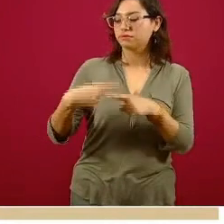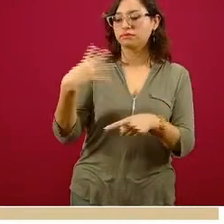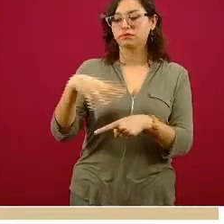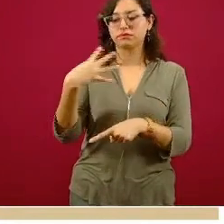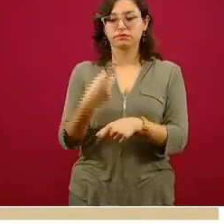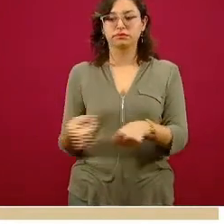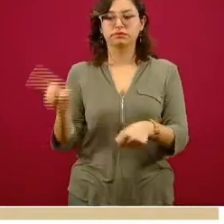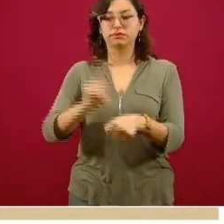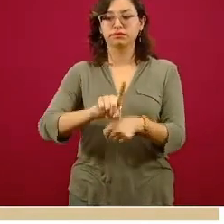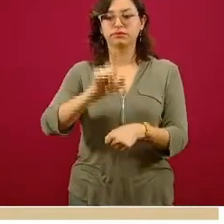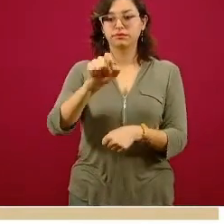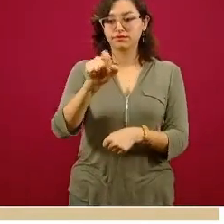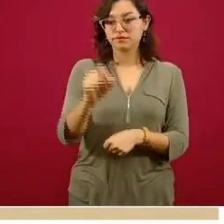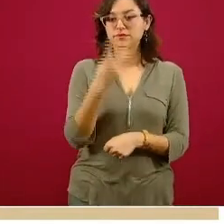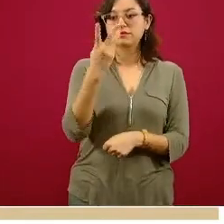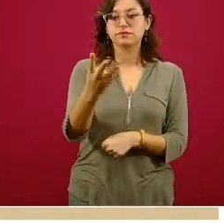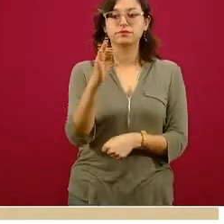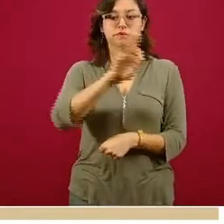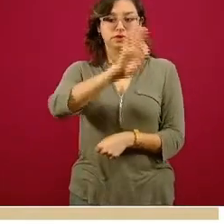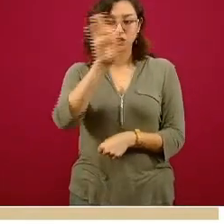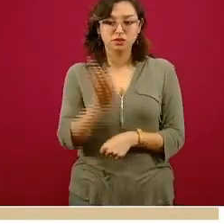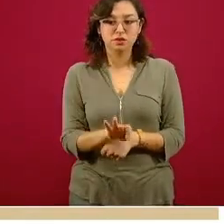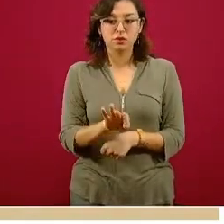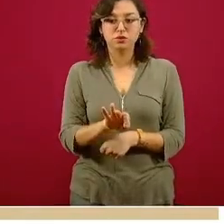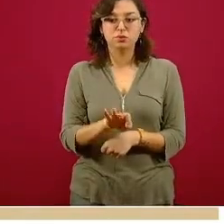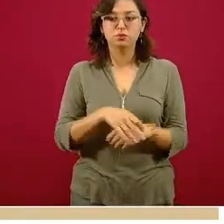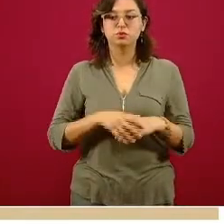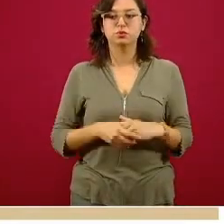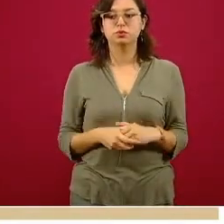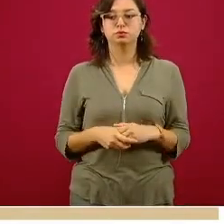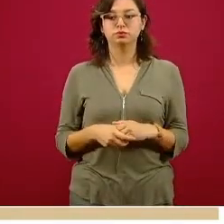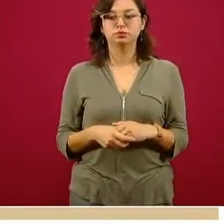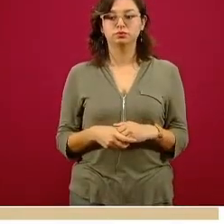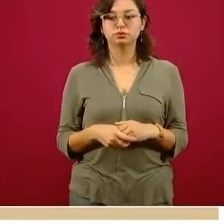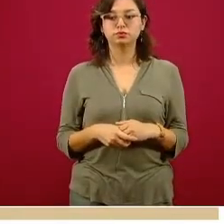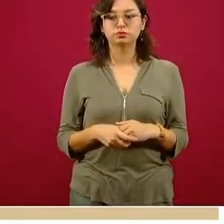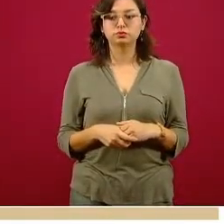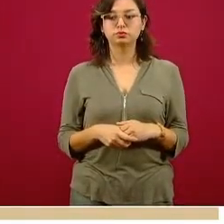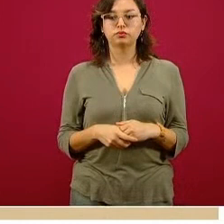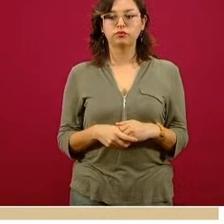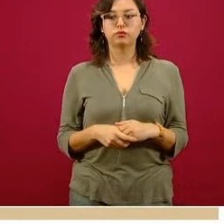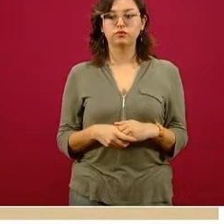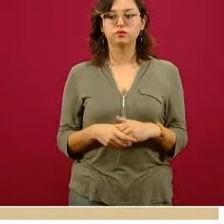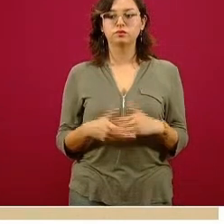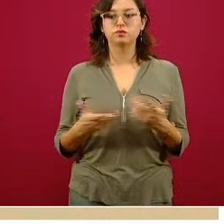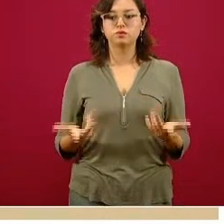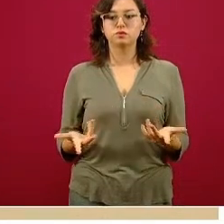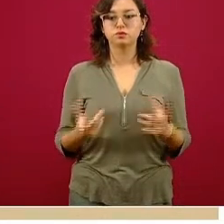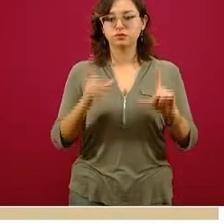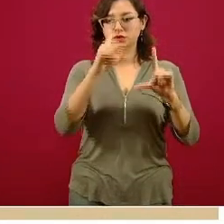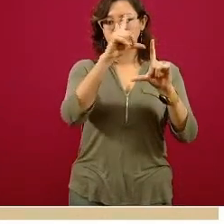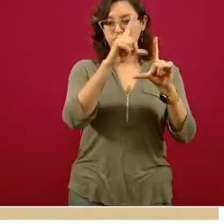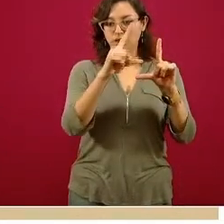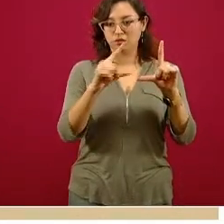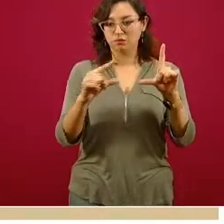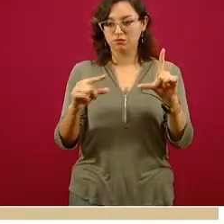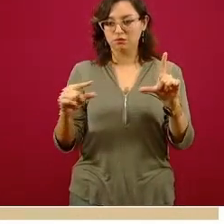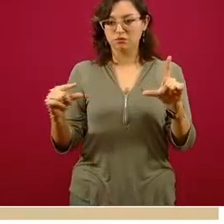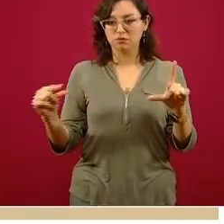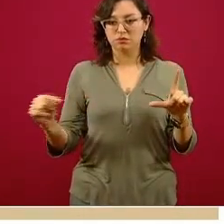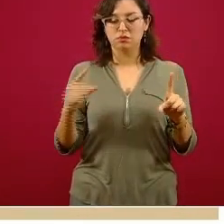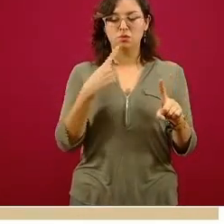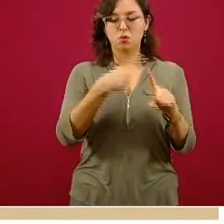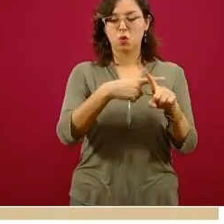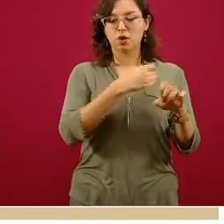un 24% de esa carga acumulada y están distribuidos en orden descendente por